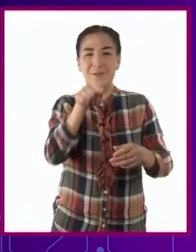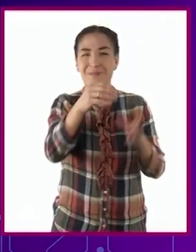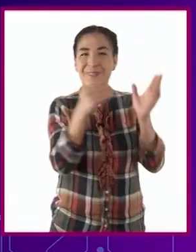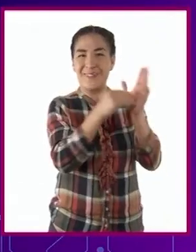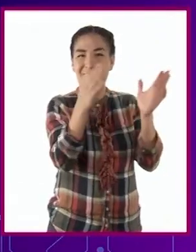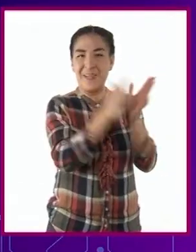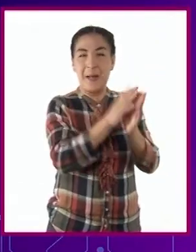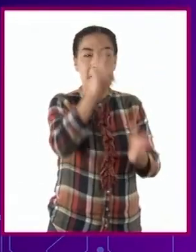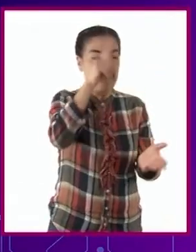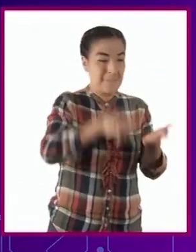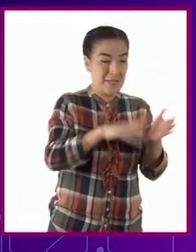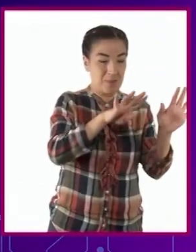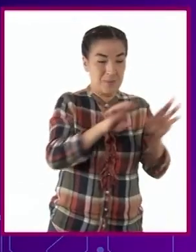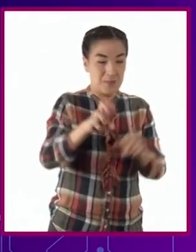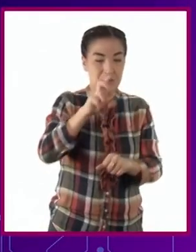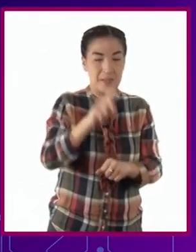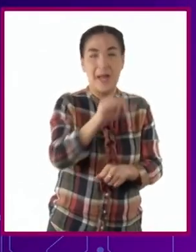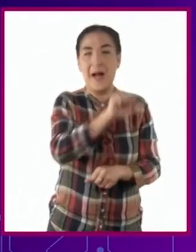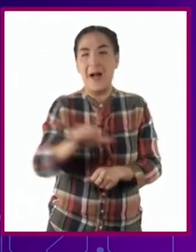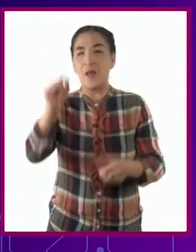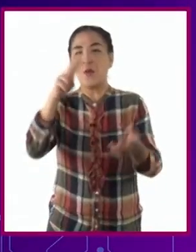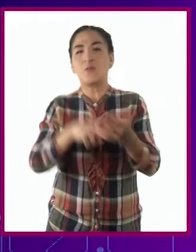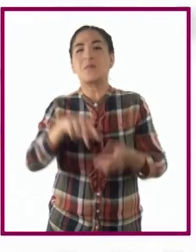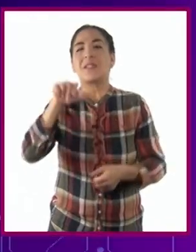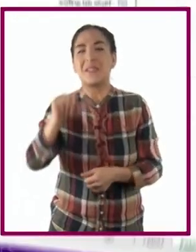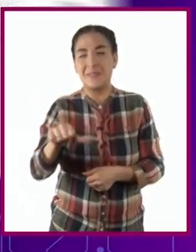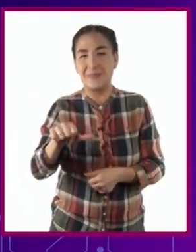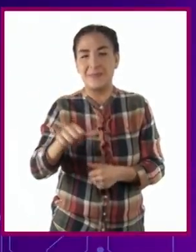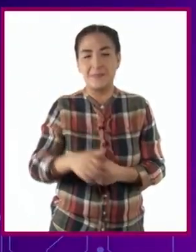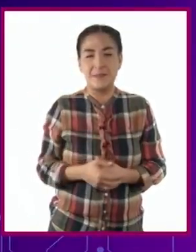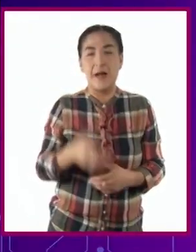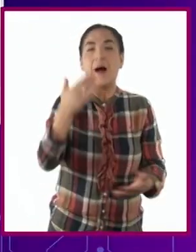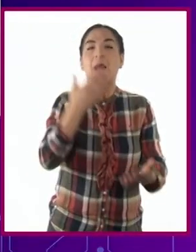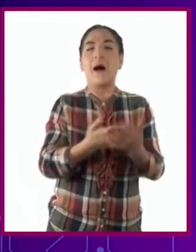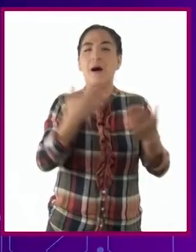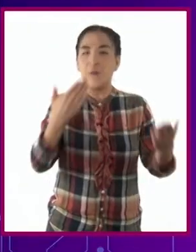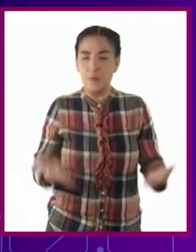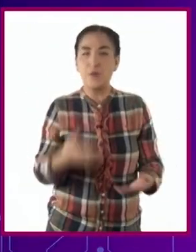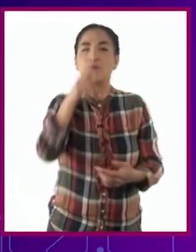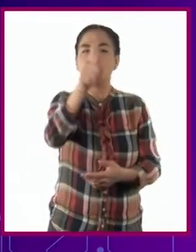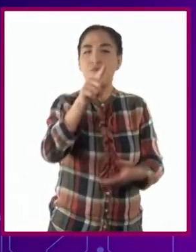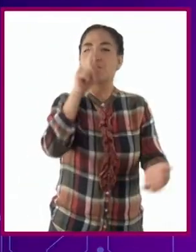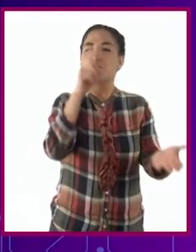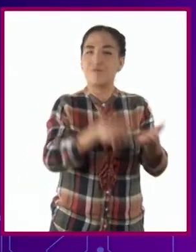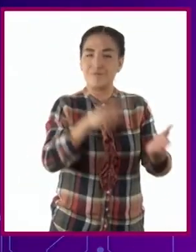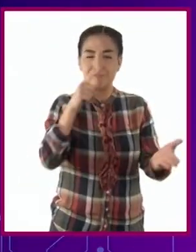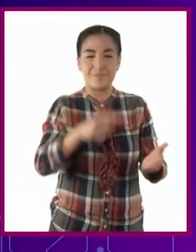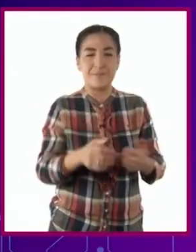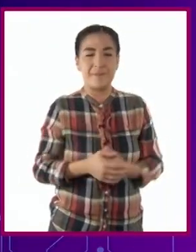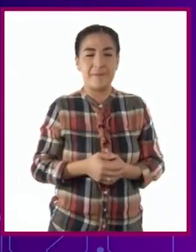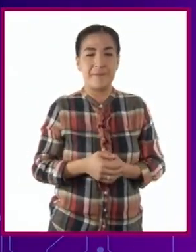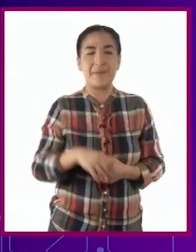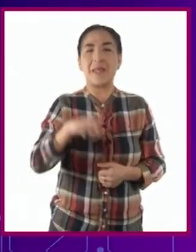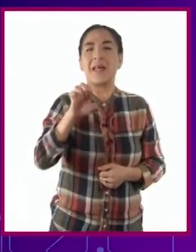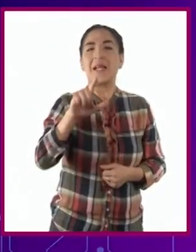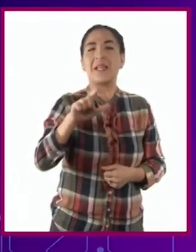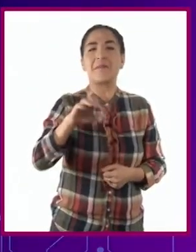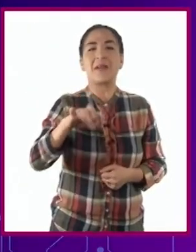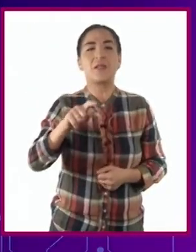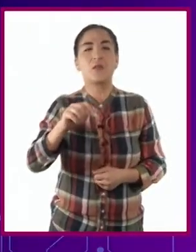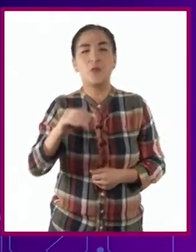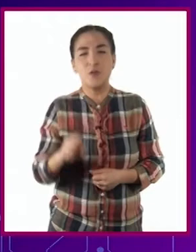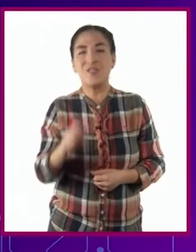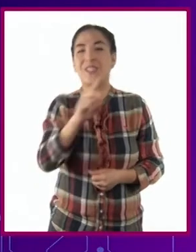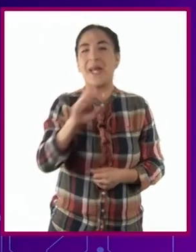de 1930 a 2016. Ahora seleccionamos Elementos de gráfico